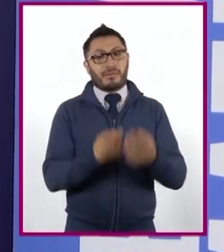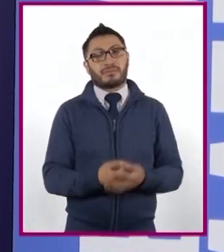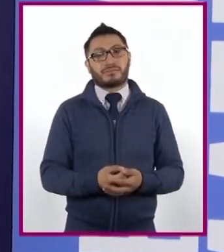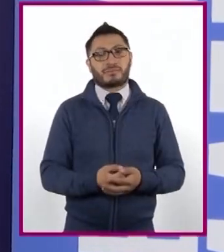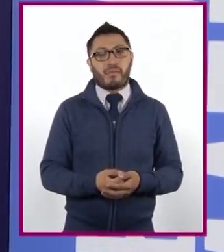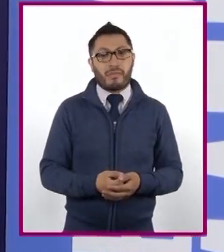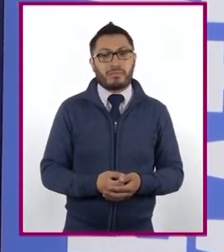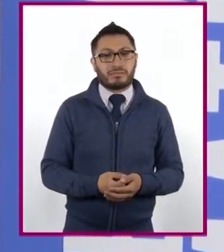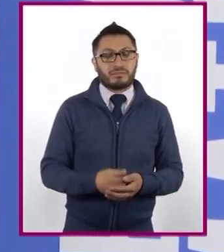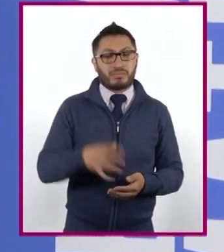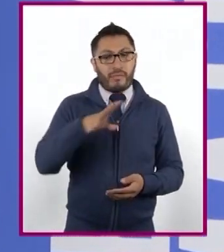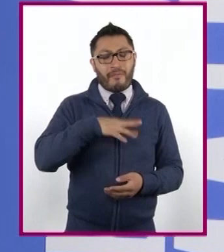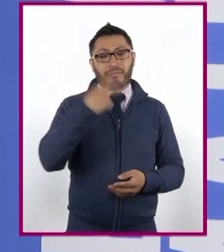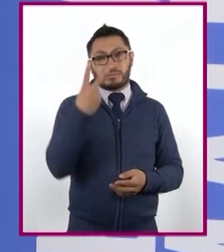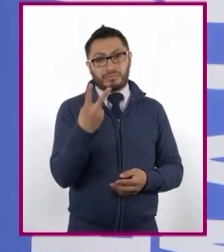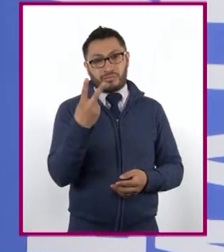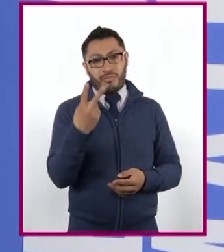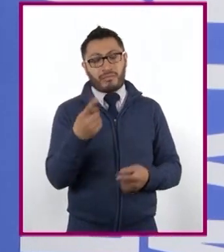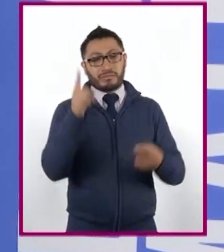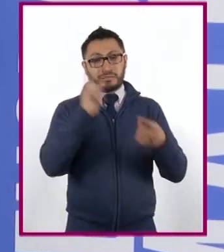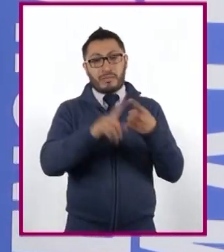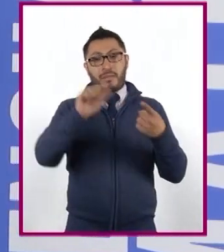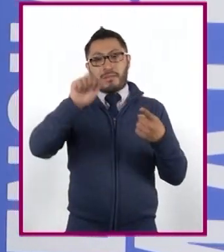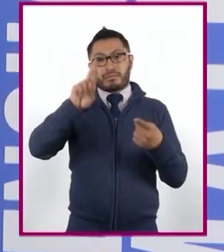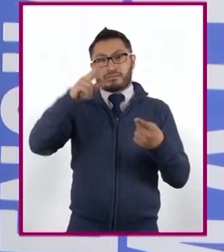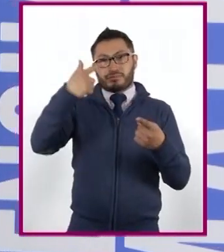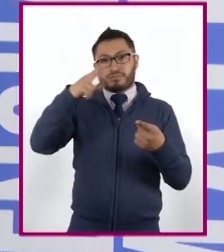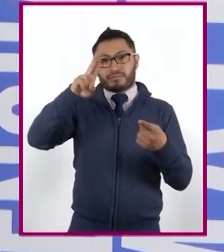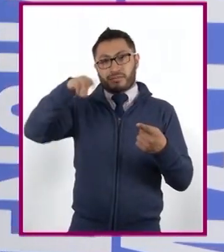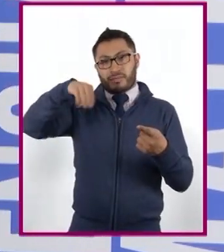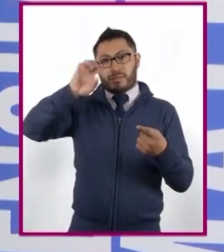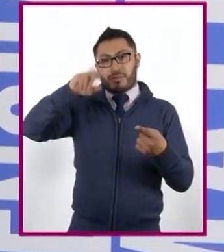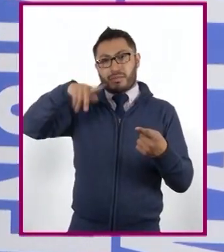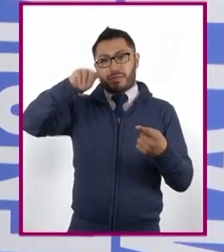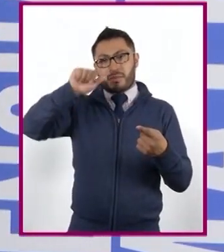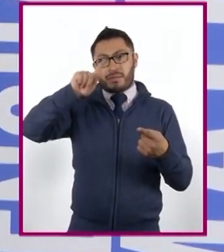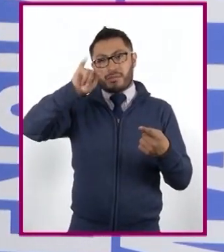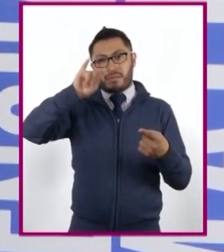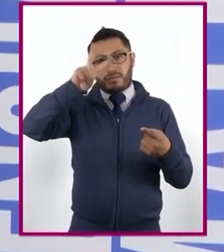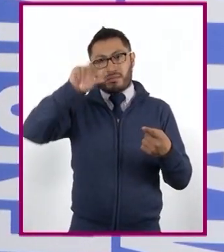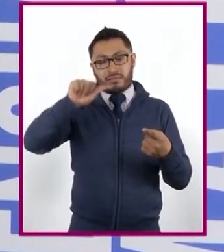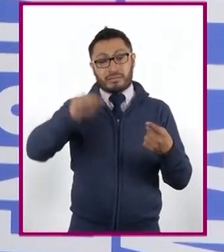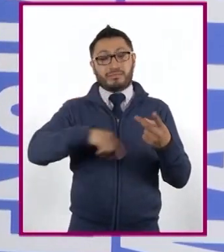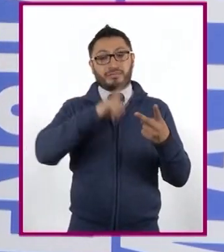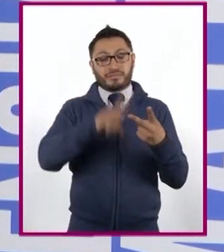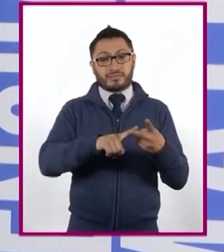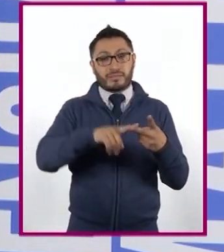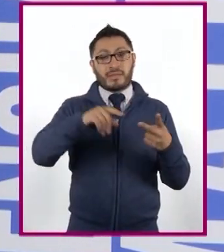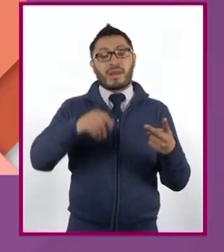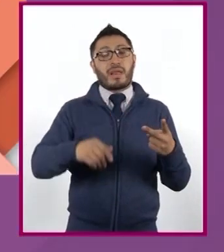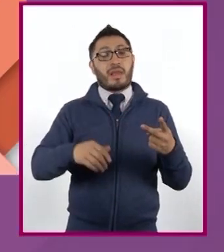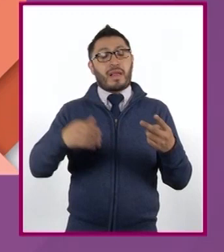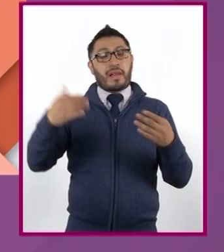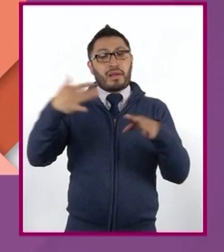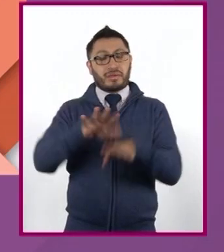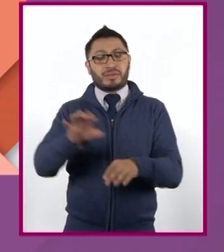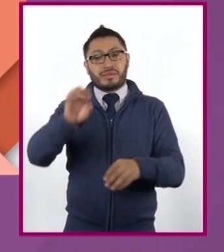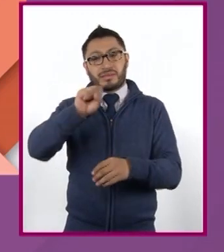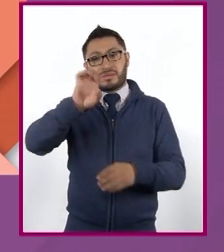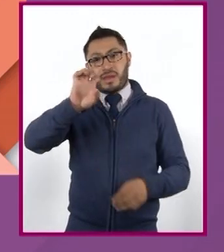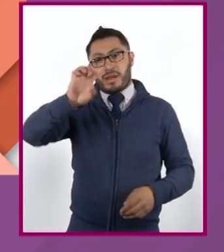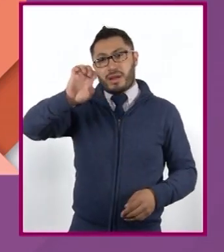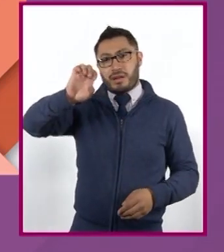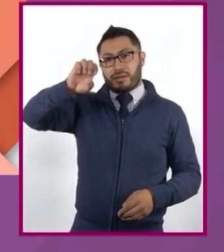pueden ser de dos tipos: argumentativas y las que apelan a la sensibilidad.